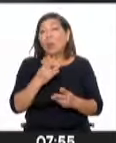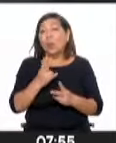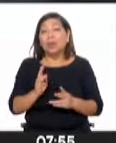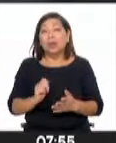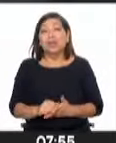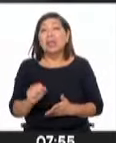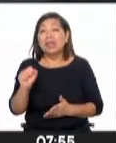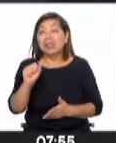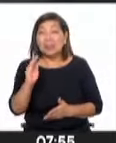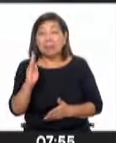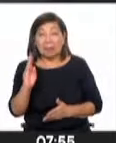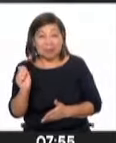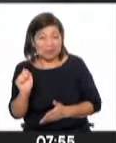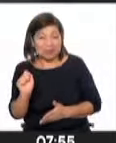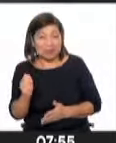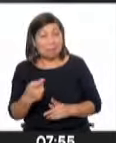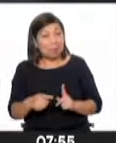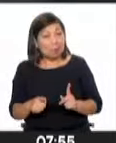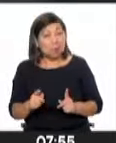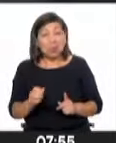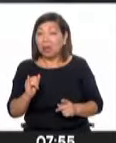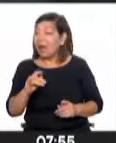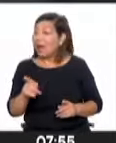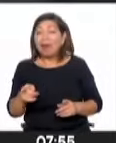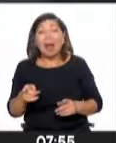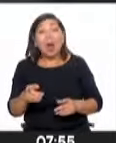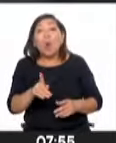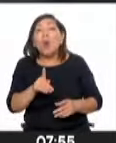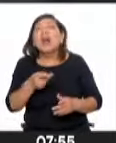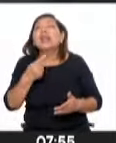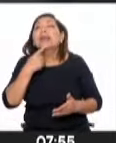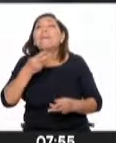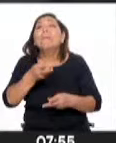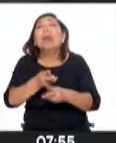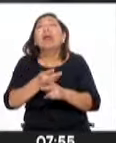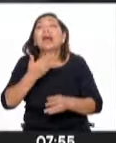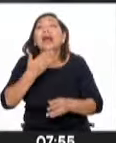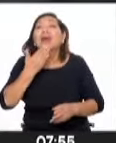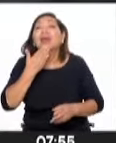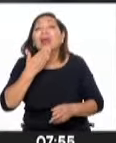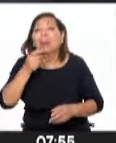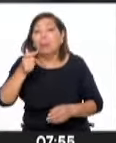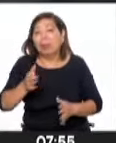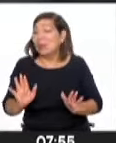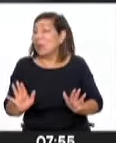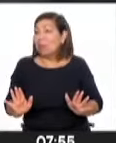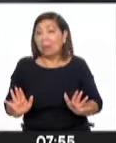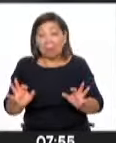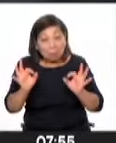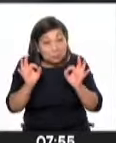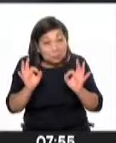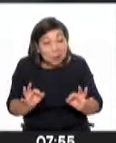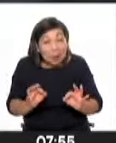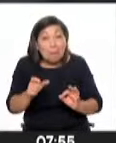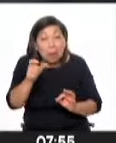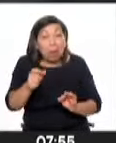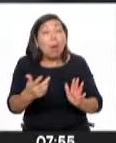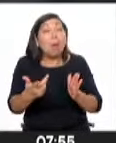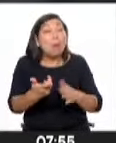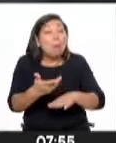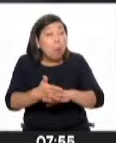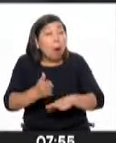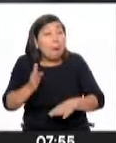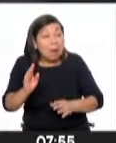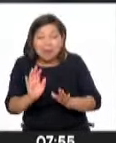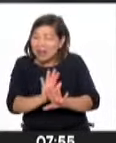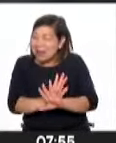por la SBS, donde te puedes ir en Indecopi. No, acá son informales, no existen legalmente hablando, no tienen representante legal, no